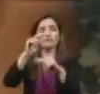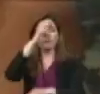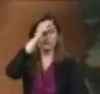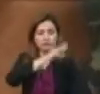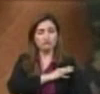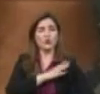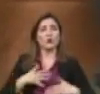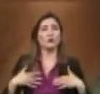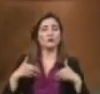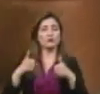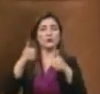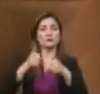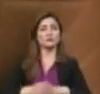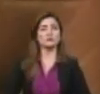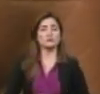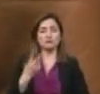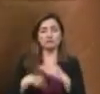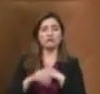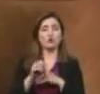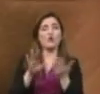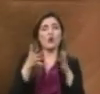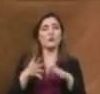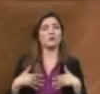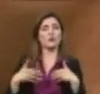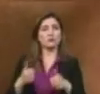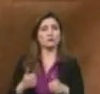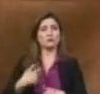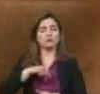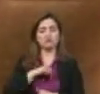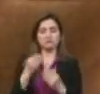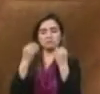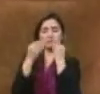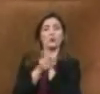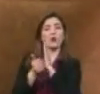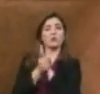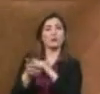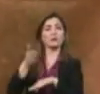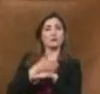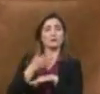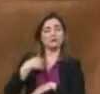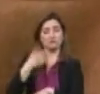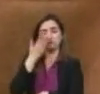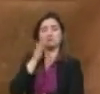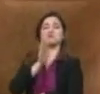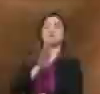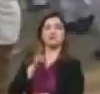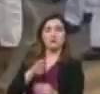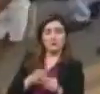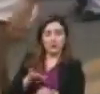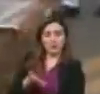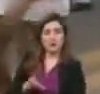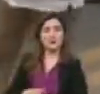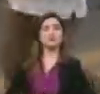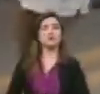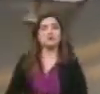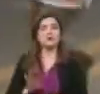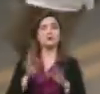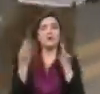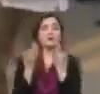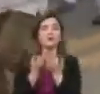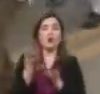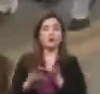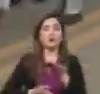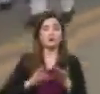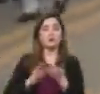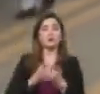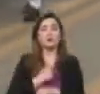Marina. Créanme que su hijo muere valientemente, para eso nos prepararon y para eso estamos en estas Fuerzas Armadas. Sus familiares, con quien